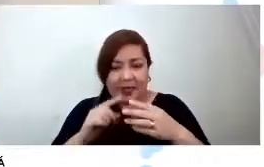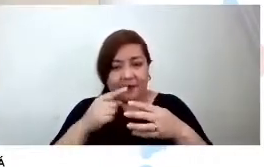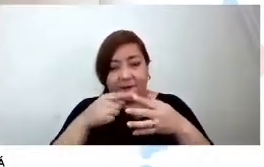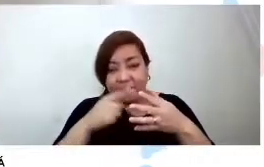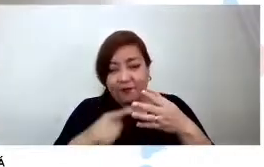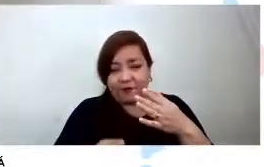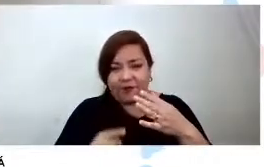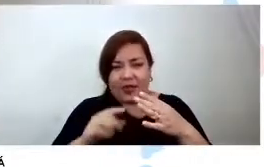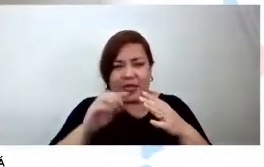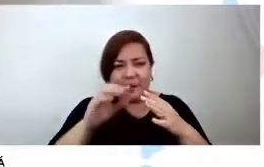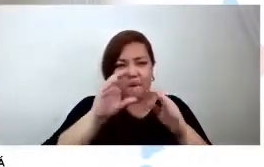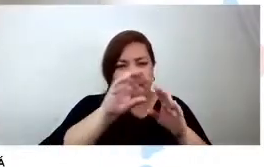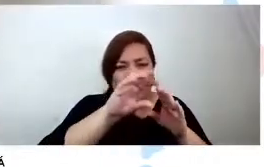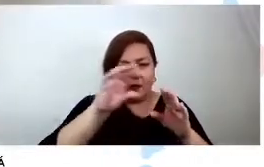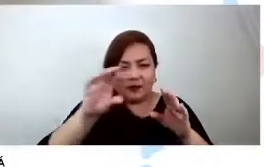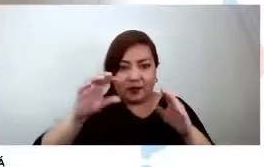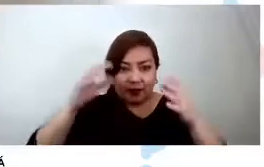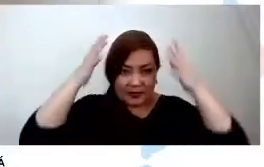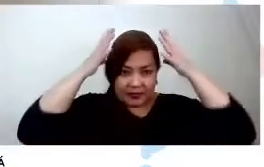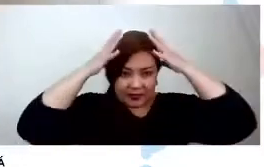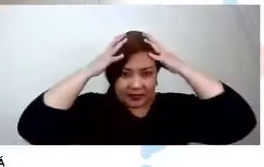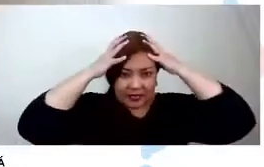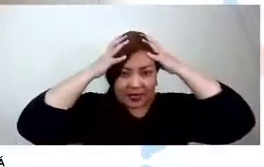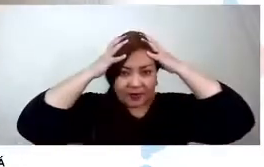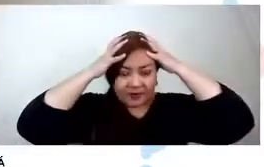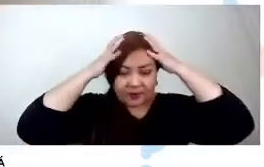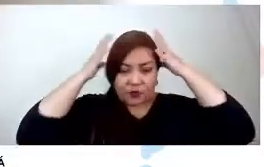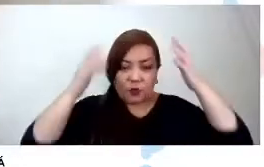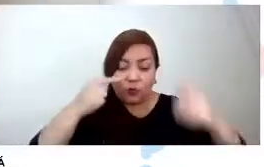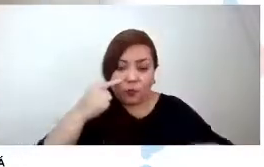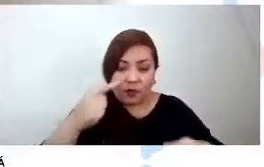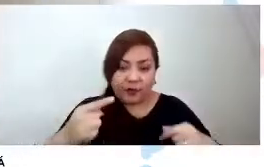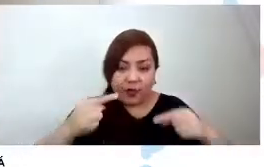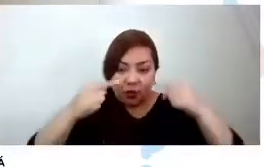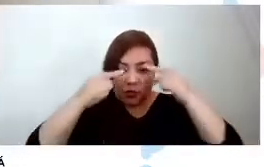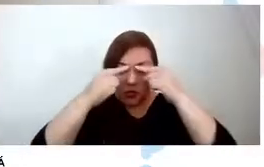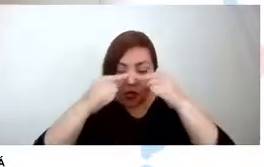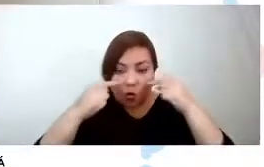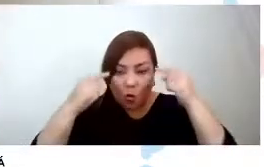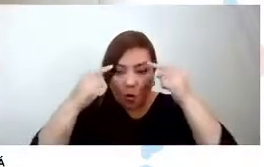encanta porque uno puede ver dónde están los ojitos,